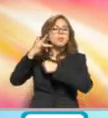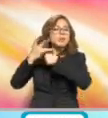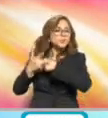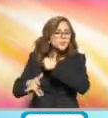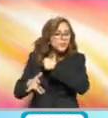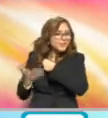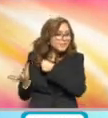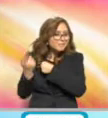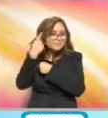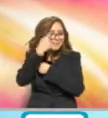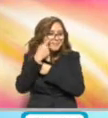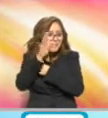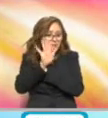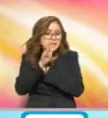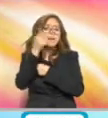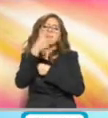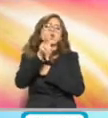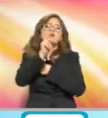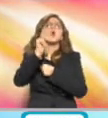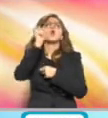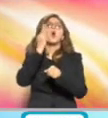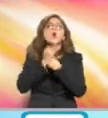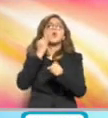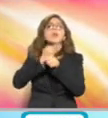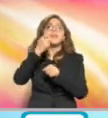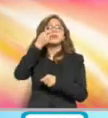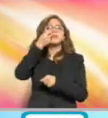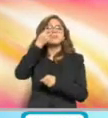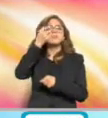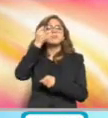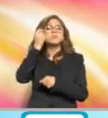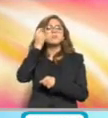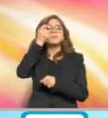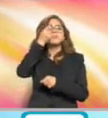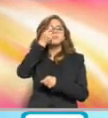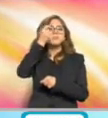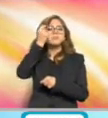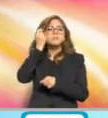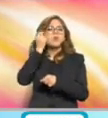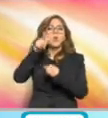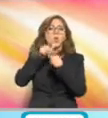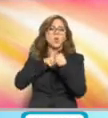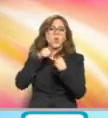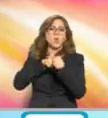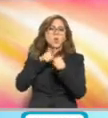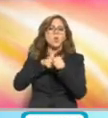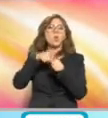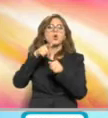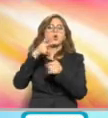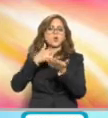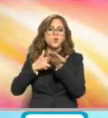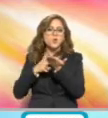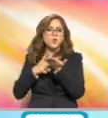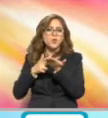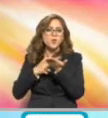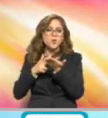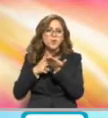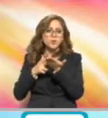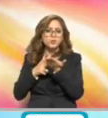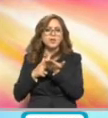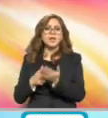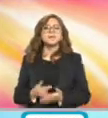pequeño delineador. Lo que estamos haciendo es aquí darle un poquito de color, es un rosado